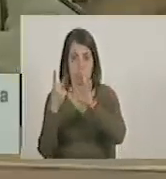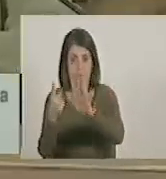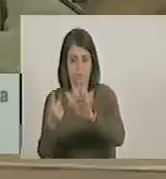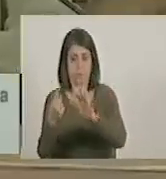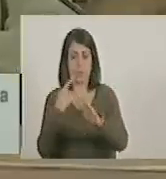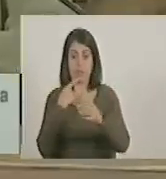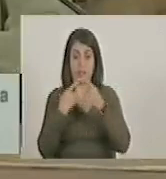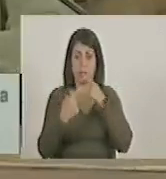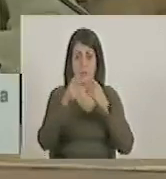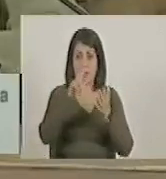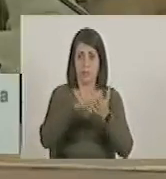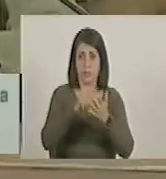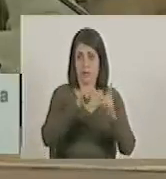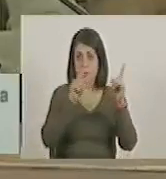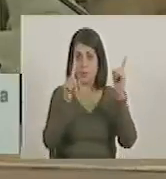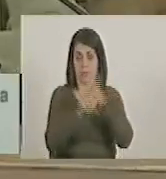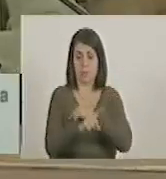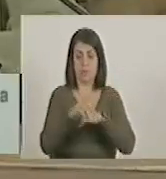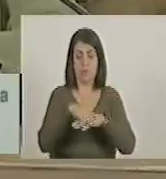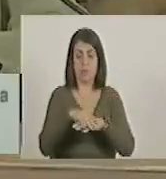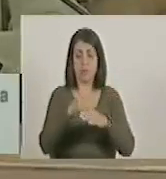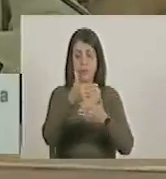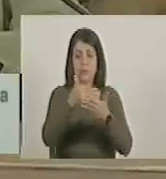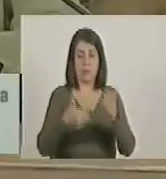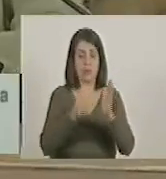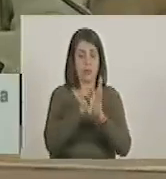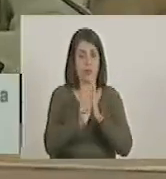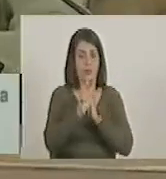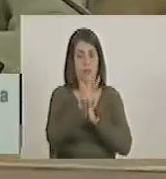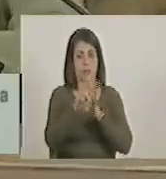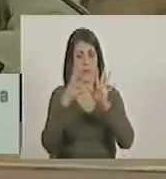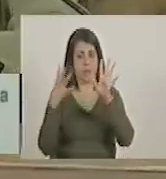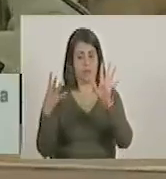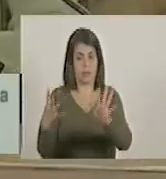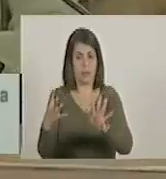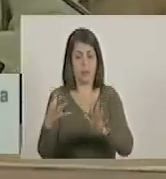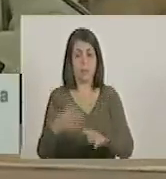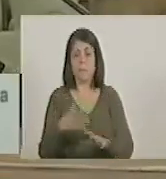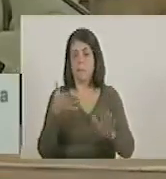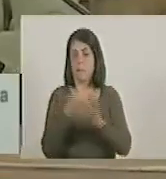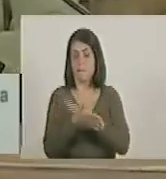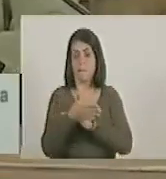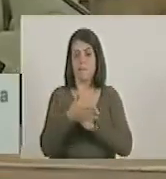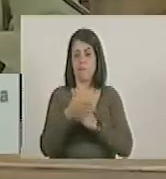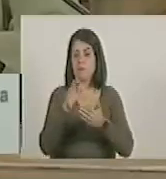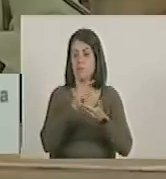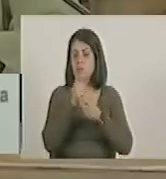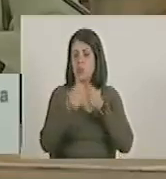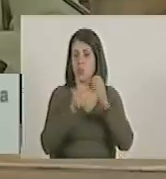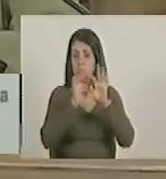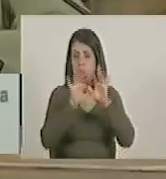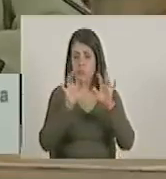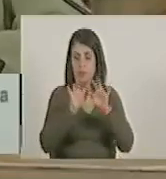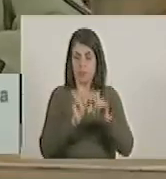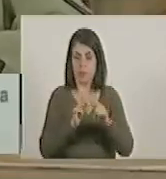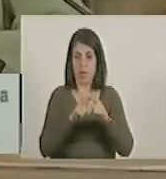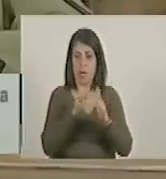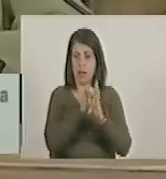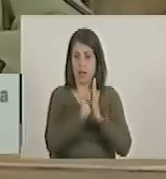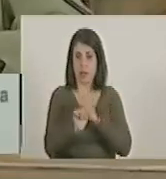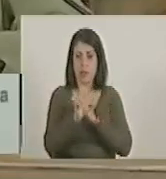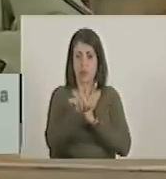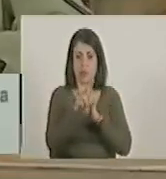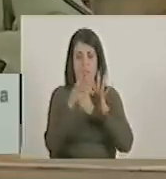66. Se propone aprobar con modificación el contenido del artículo 29, el cual queda redactado en los siguientes términos.